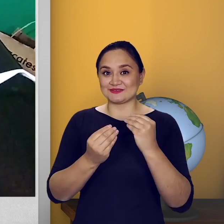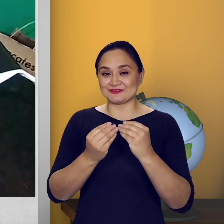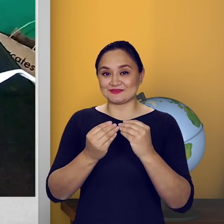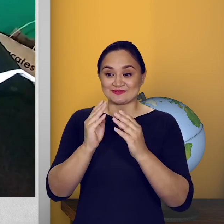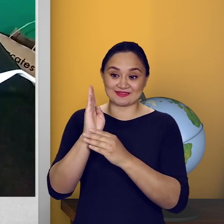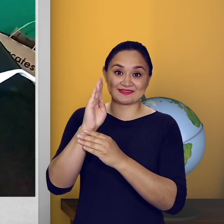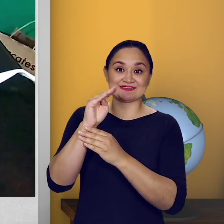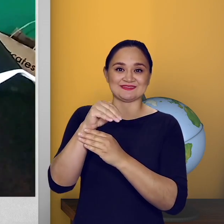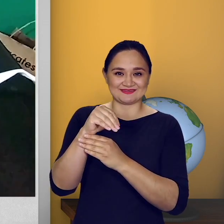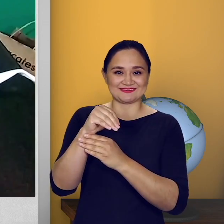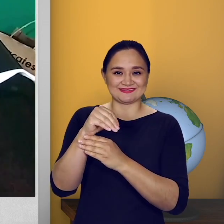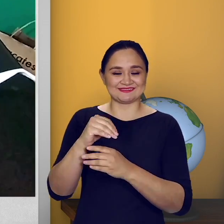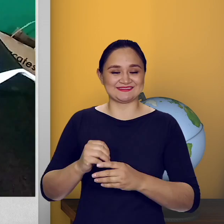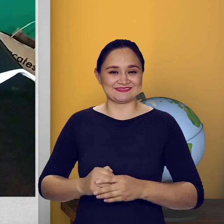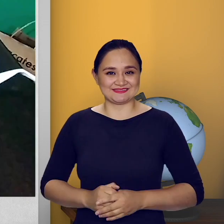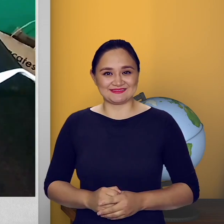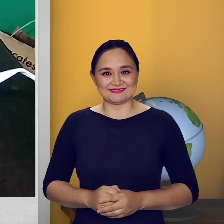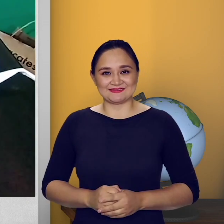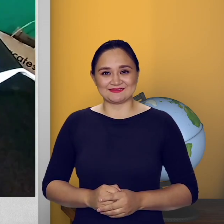hacer hacia abajo